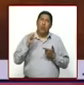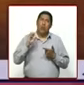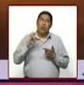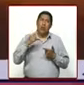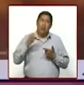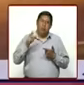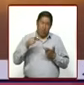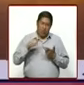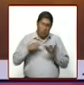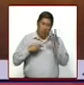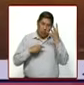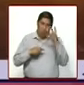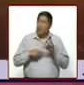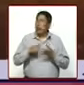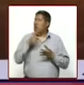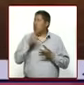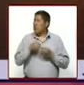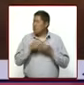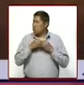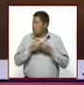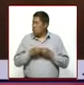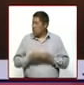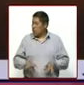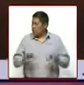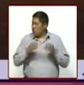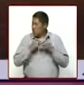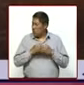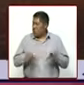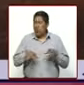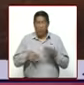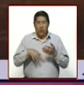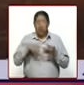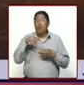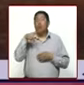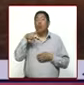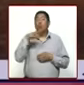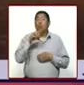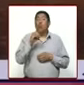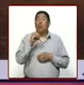la más afectada, que ha perdido el total de su producción, es Portachuelo.